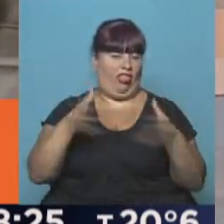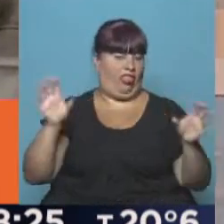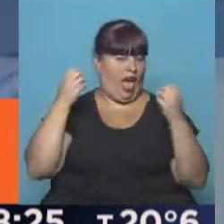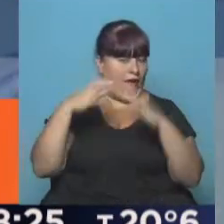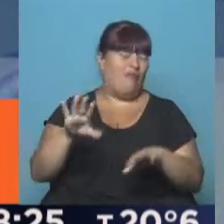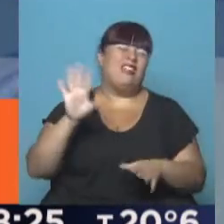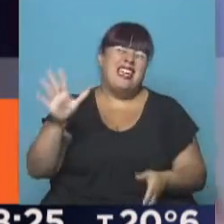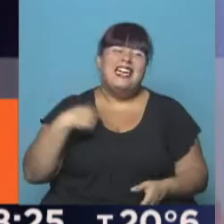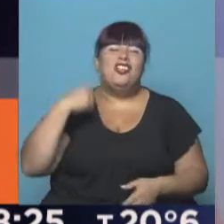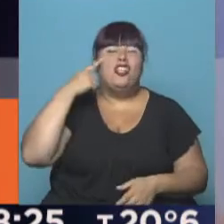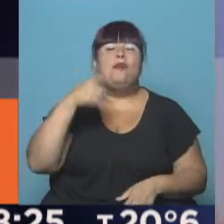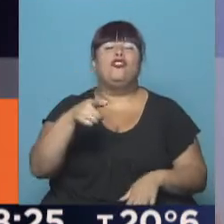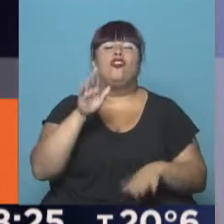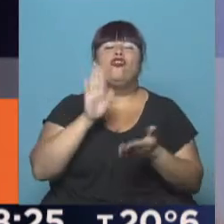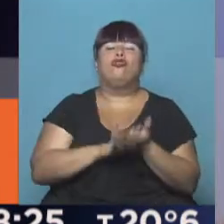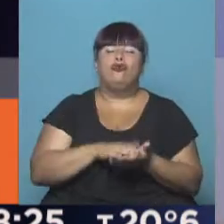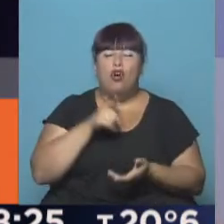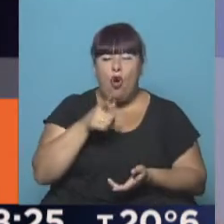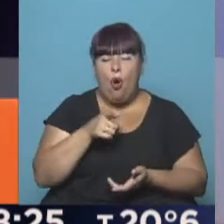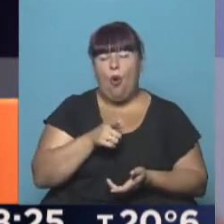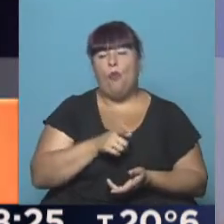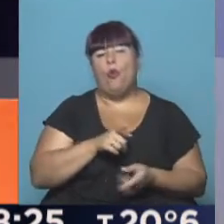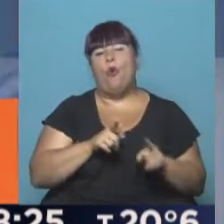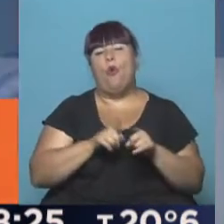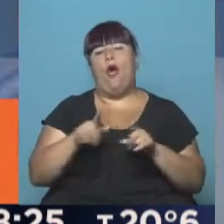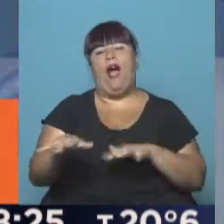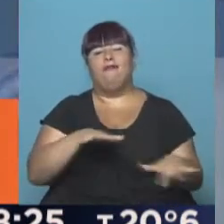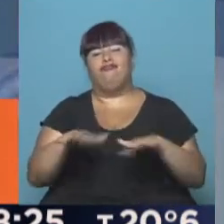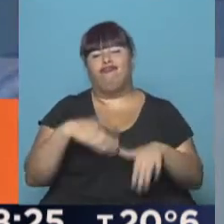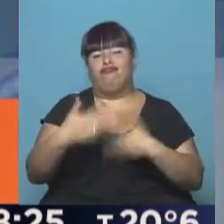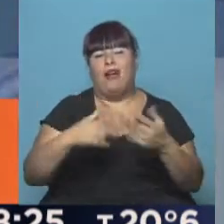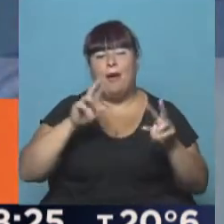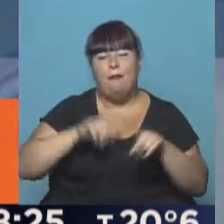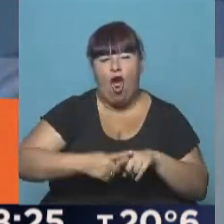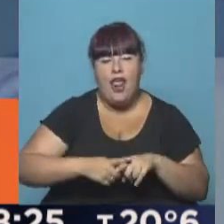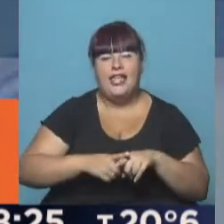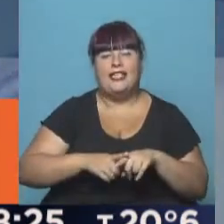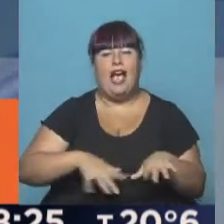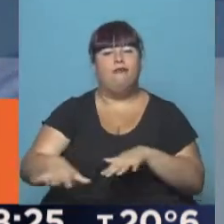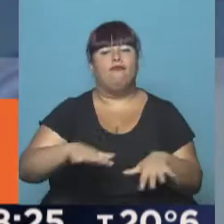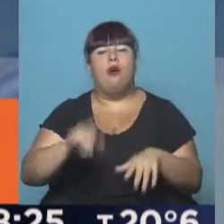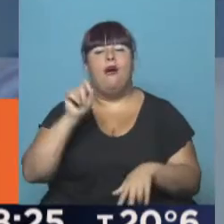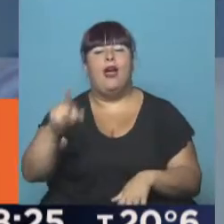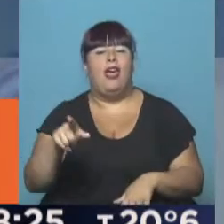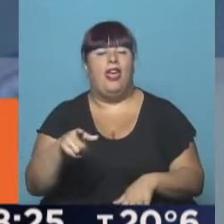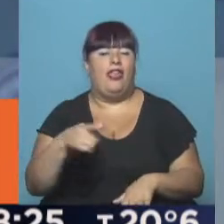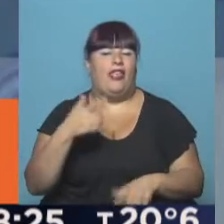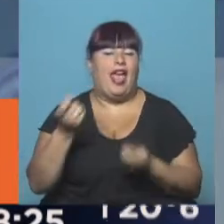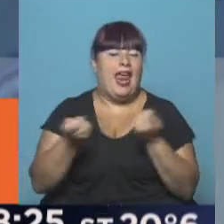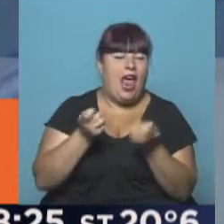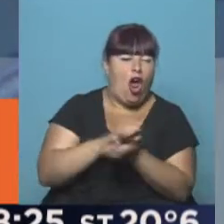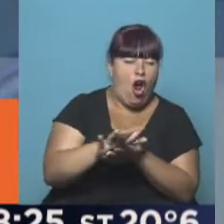y yo creo que eso tiene que ver más con la dinámica de la política y la dinámica la dinámica de la negociación